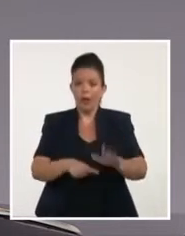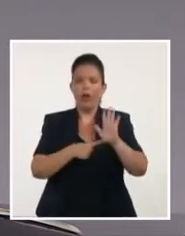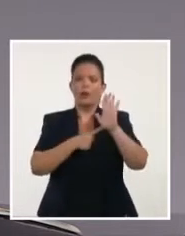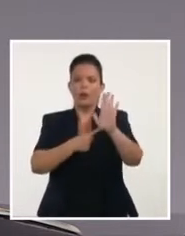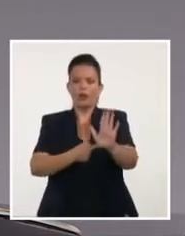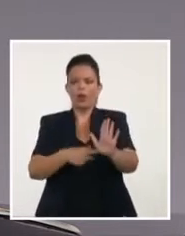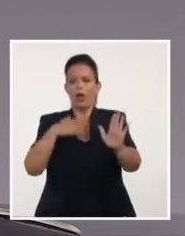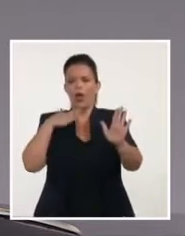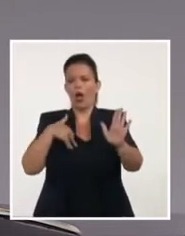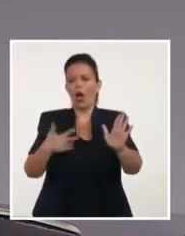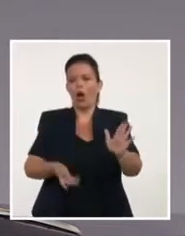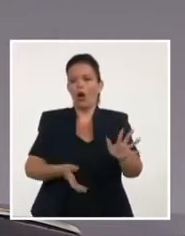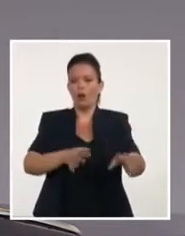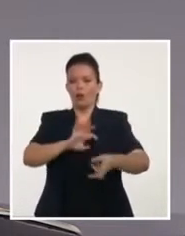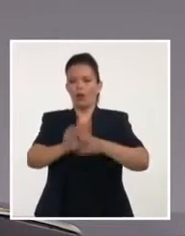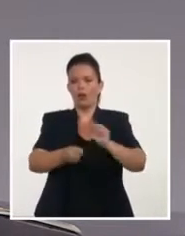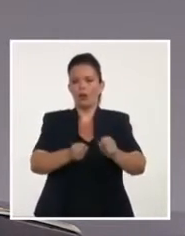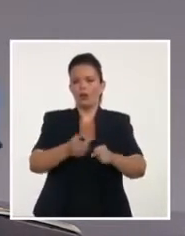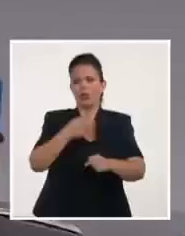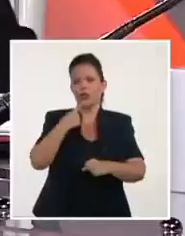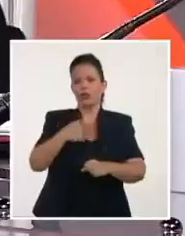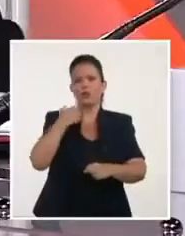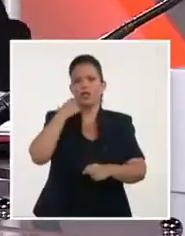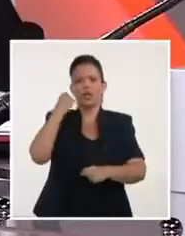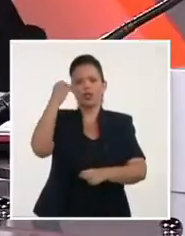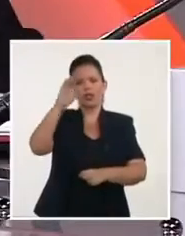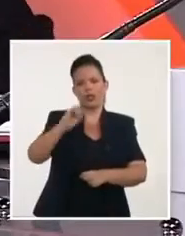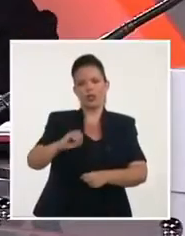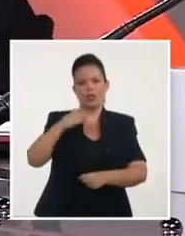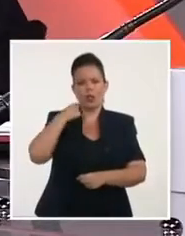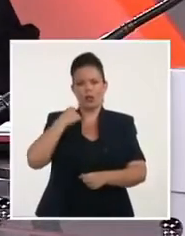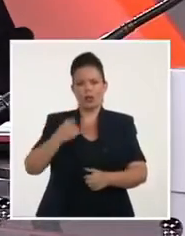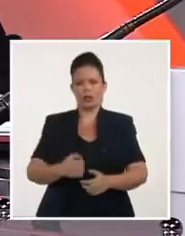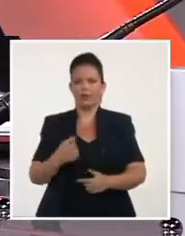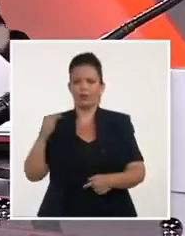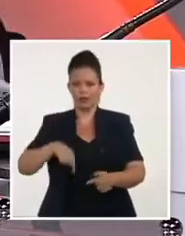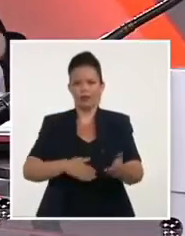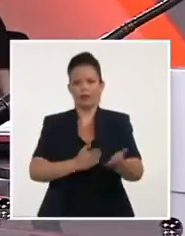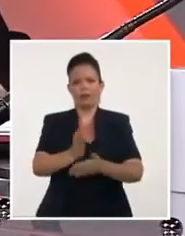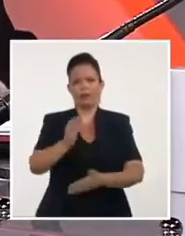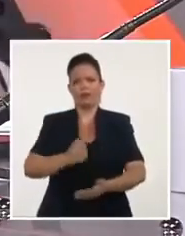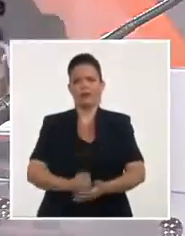sino por más de 60 años, ¿no? Gracias, Rosa. Seguimos nosotros en esta mesa redonda.